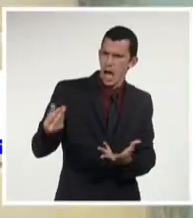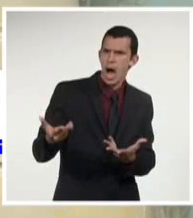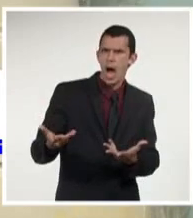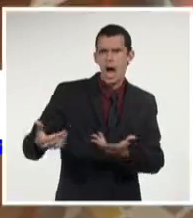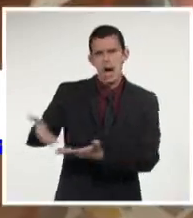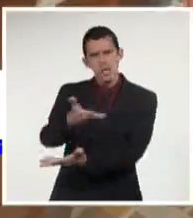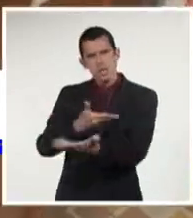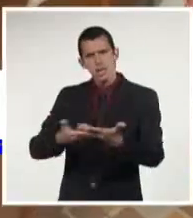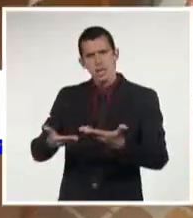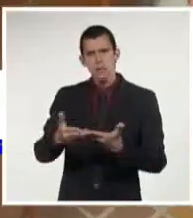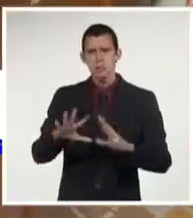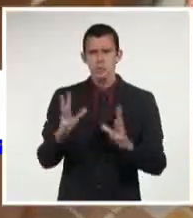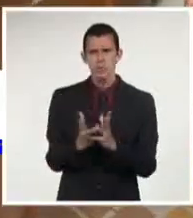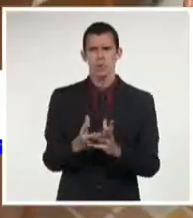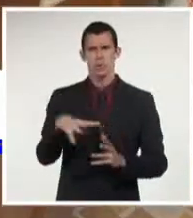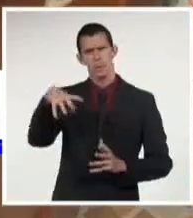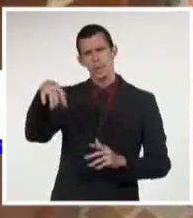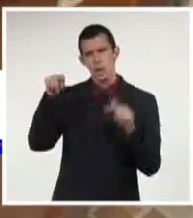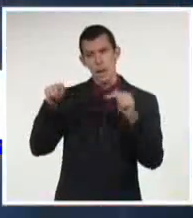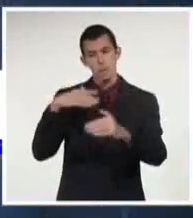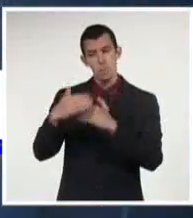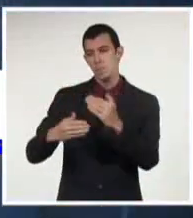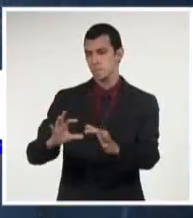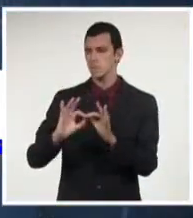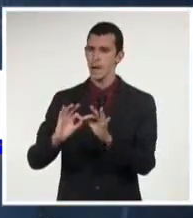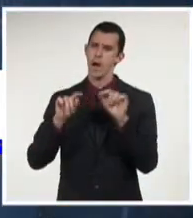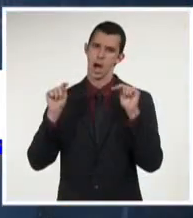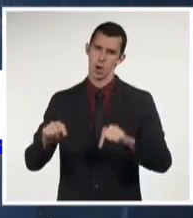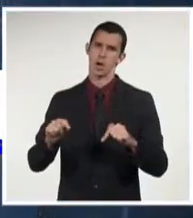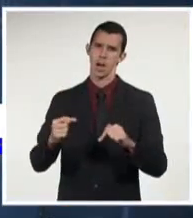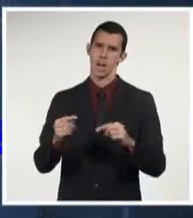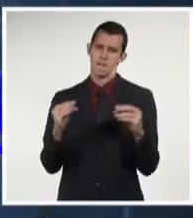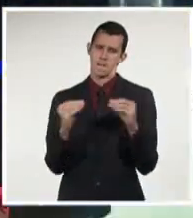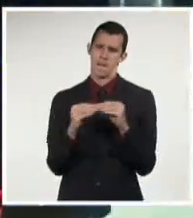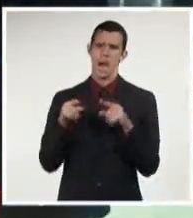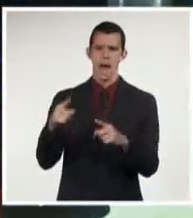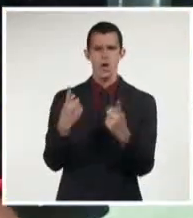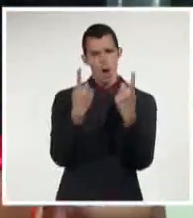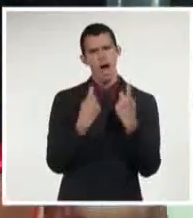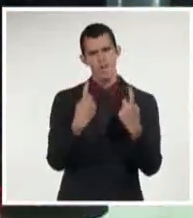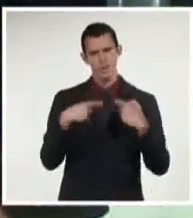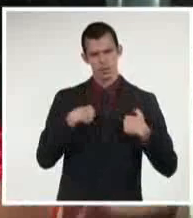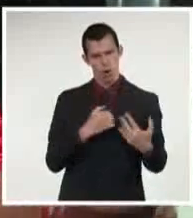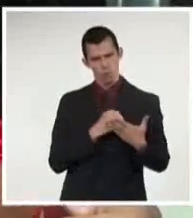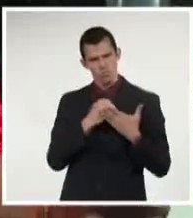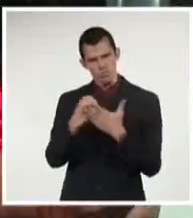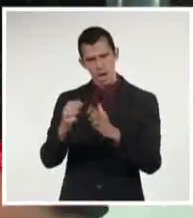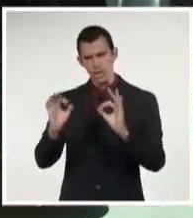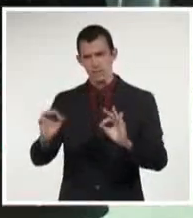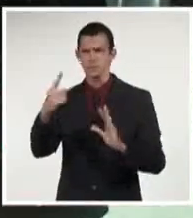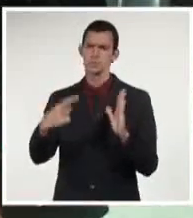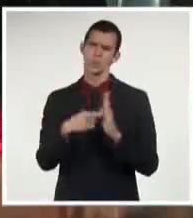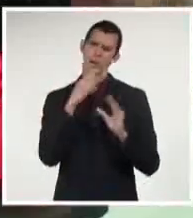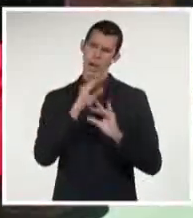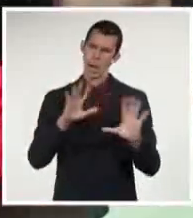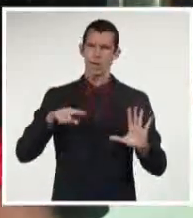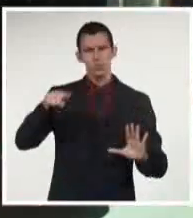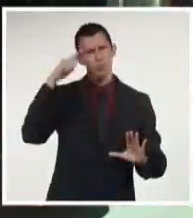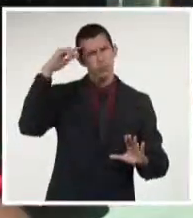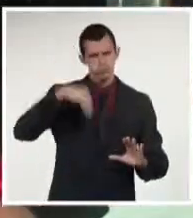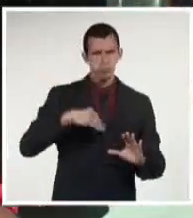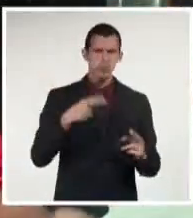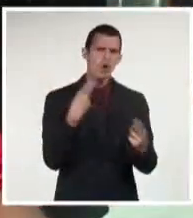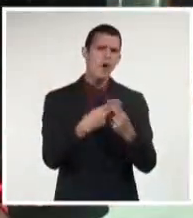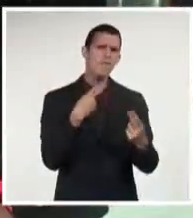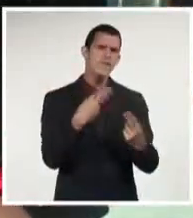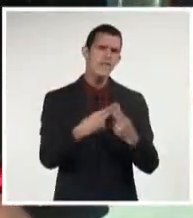esos hermanos de Pinar del Río que tanto necesitan de nosotros y que pueden estar seguros que la dirección de la CTC y los